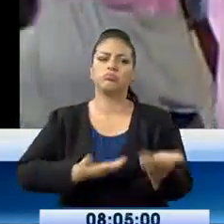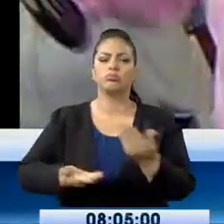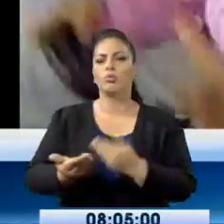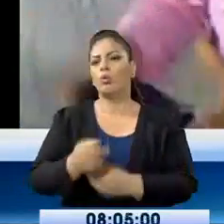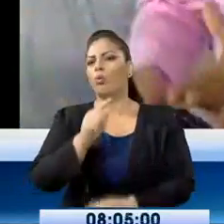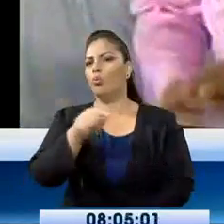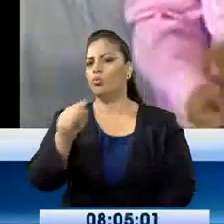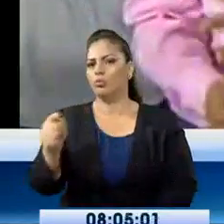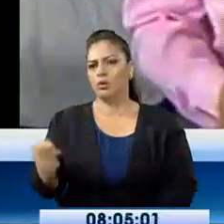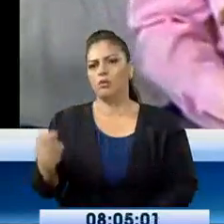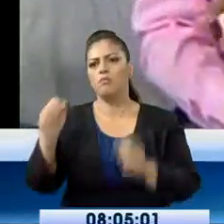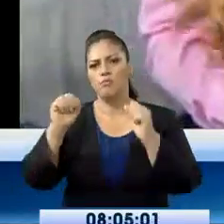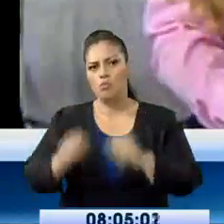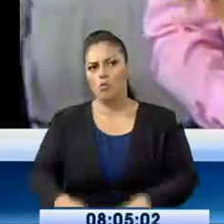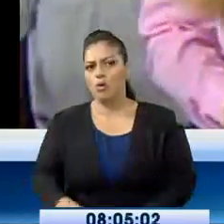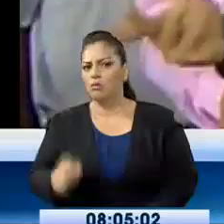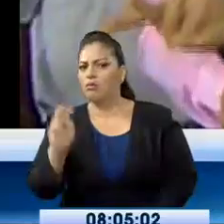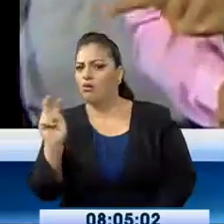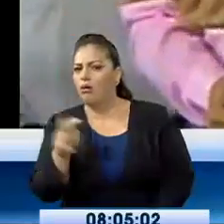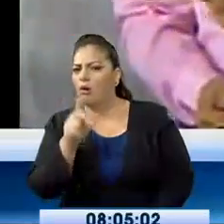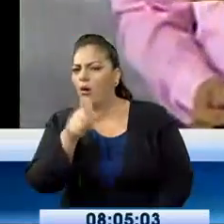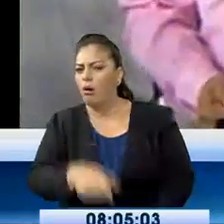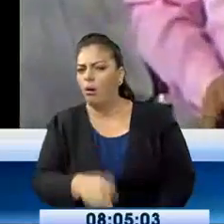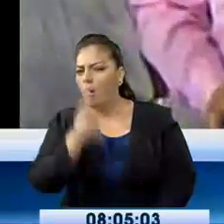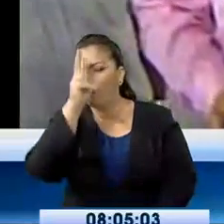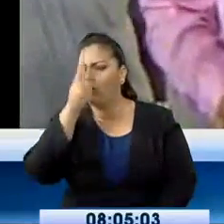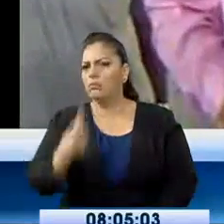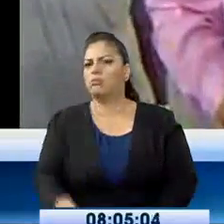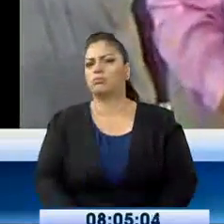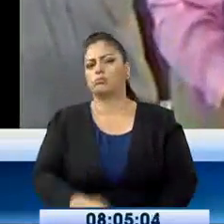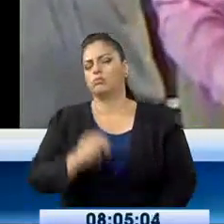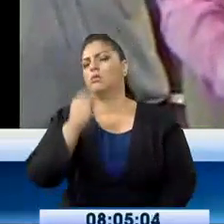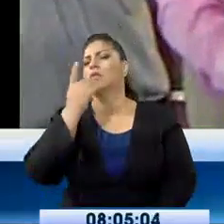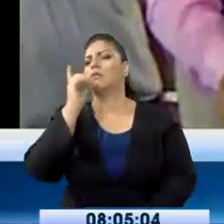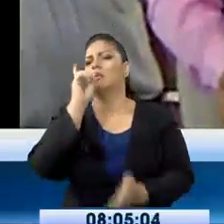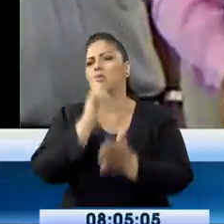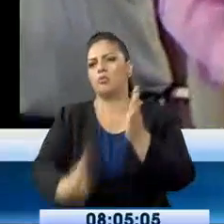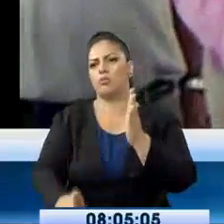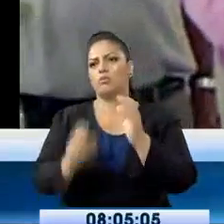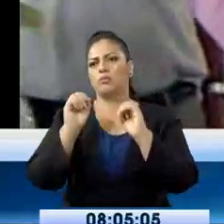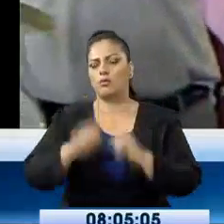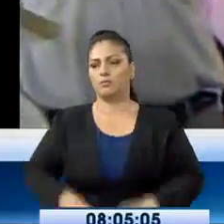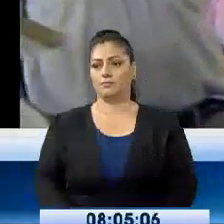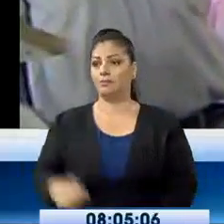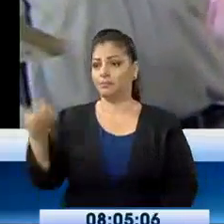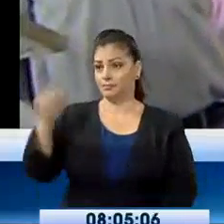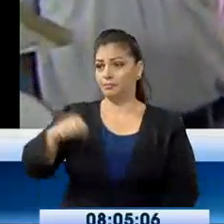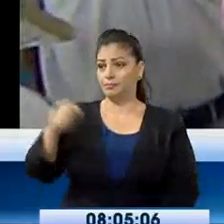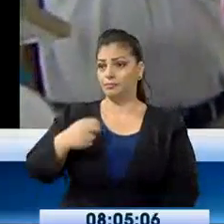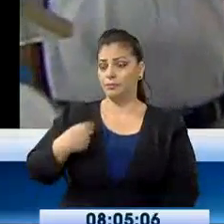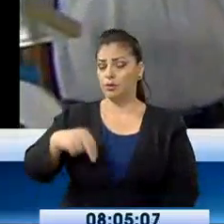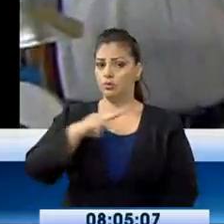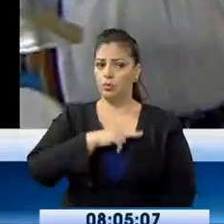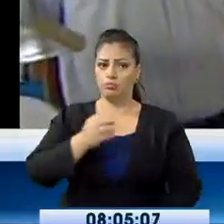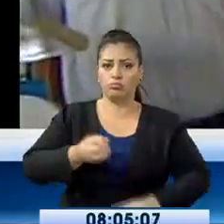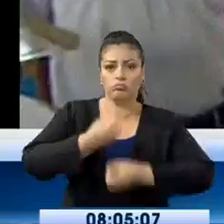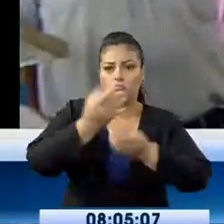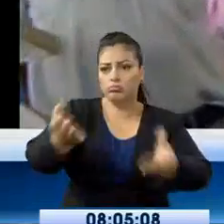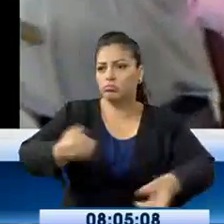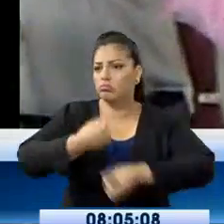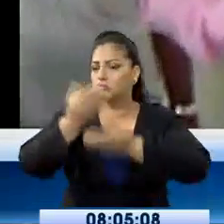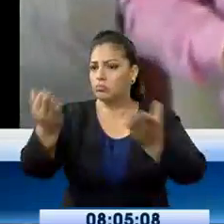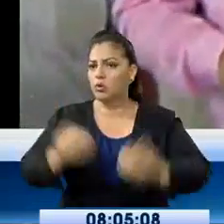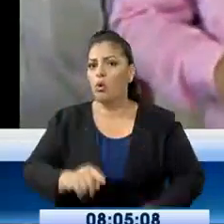de denunciar en caso se vean afectados. Claro que sí, nosotros lo que hacemos es socializar con la